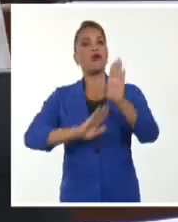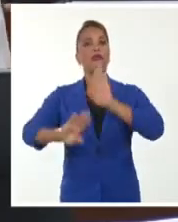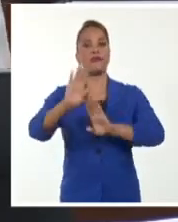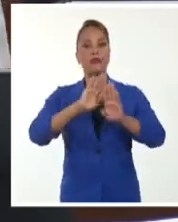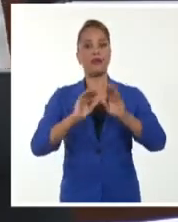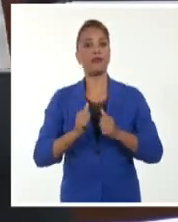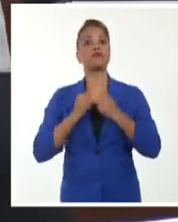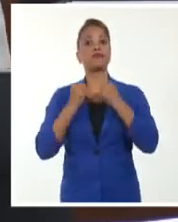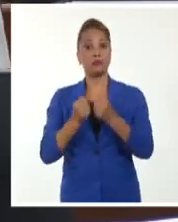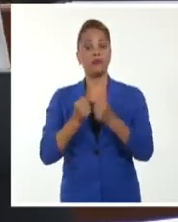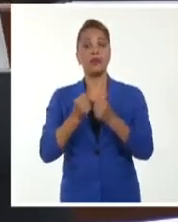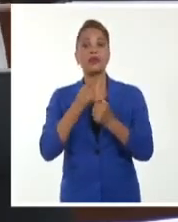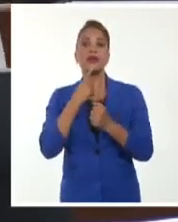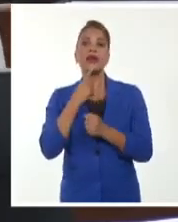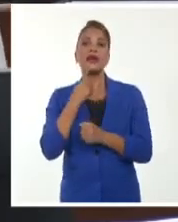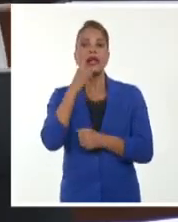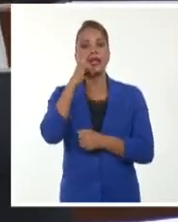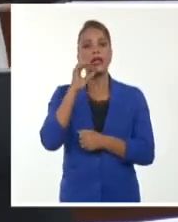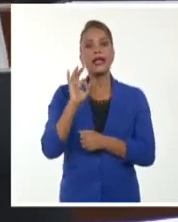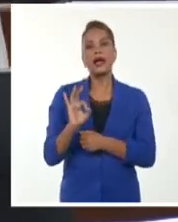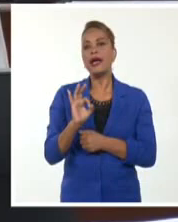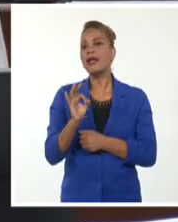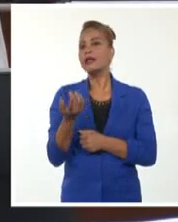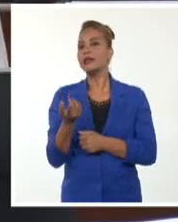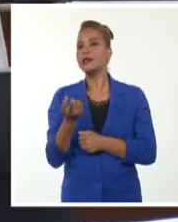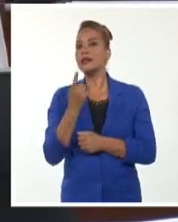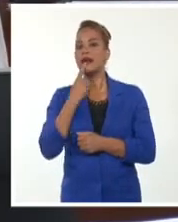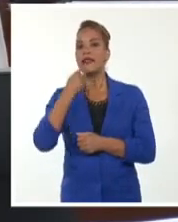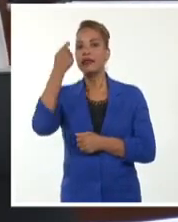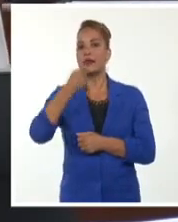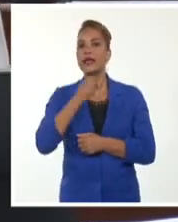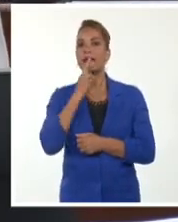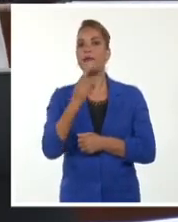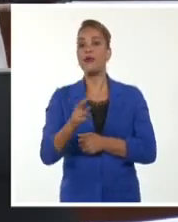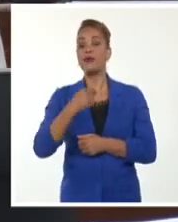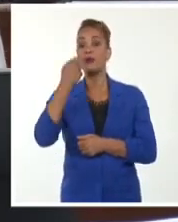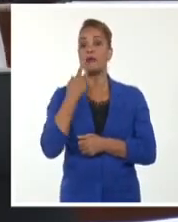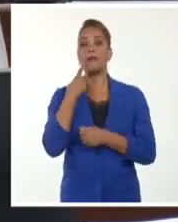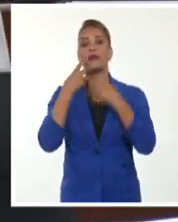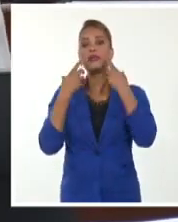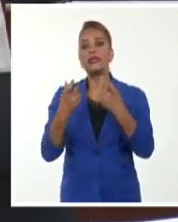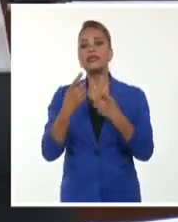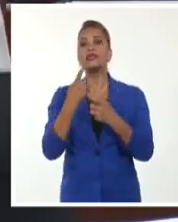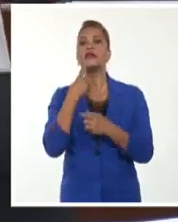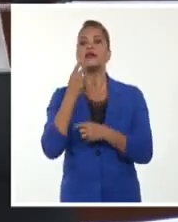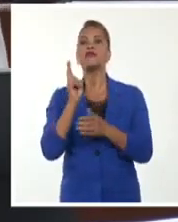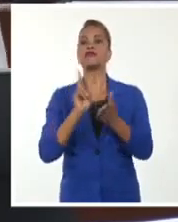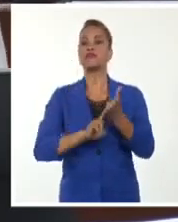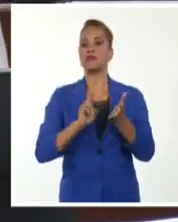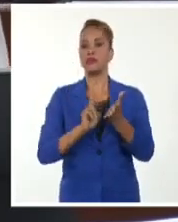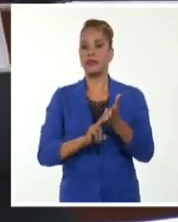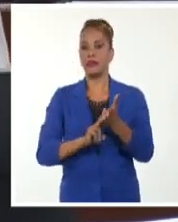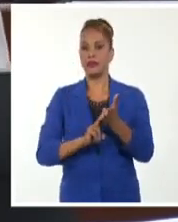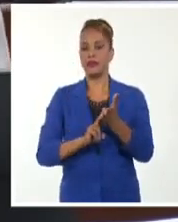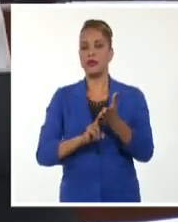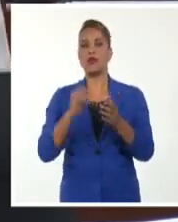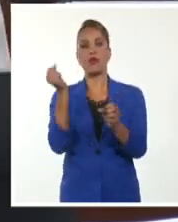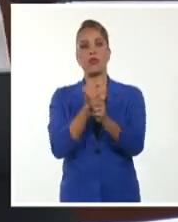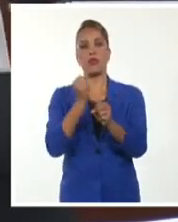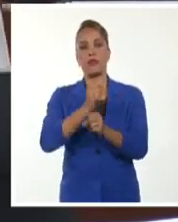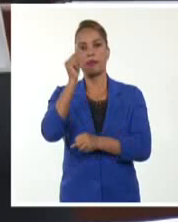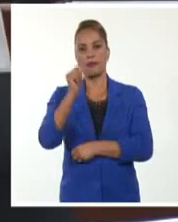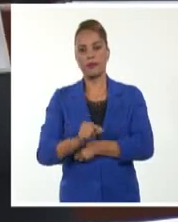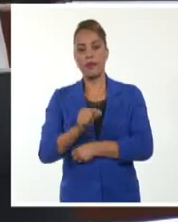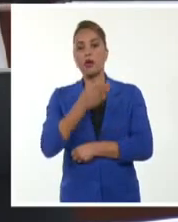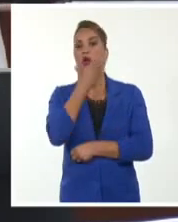espada. Sería negar la más importante y decisiva respuesta y labor, que es la que dan nuestros militantes, nuestros trabajadores,